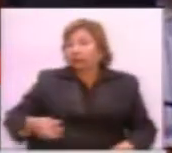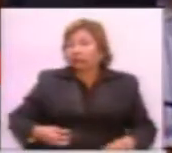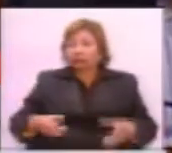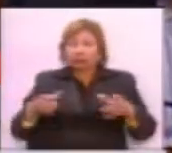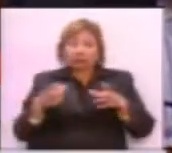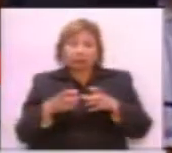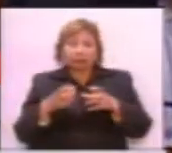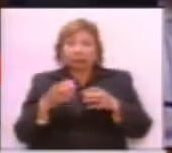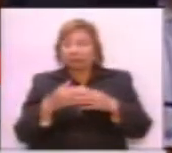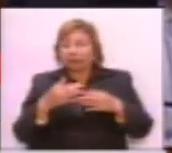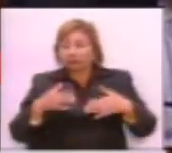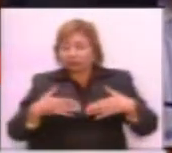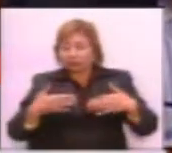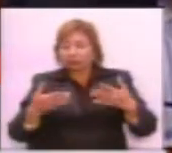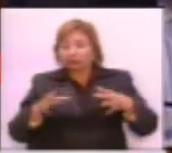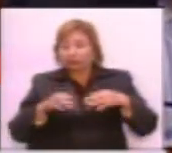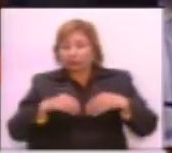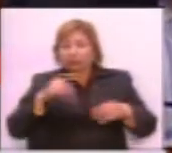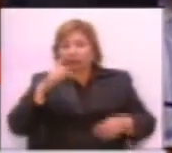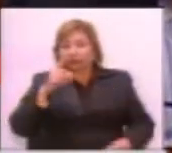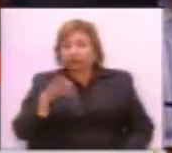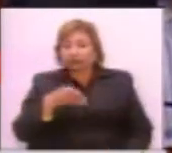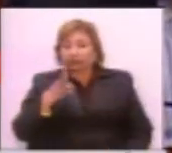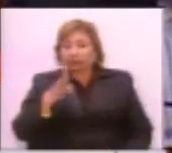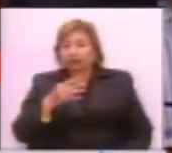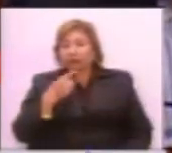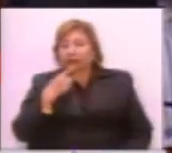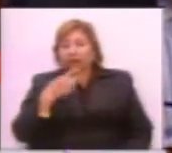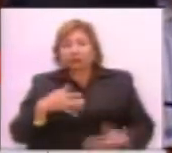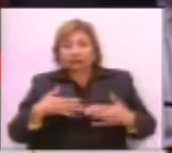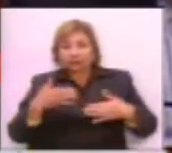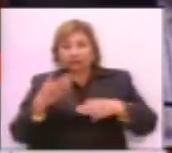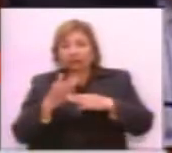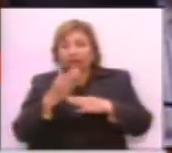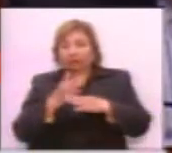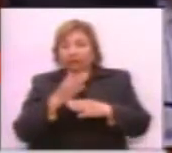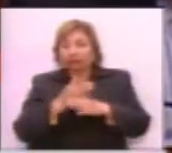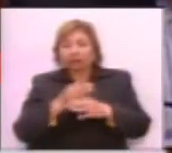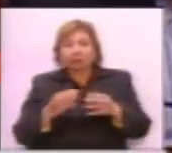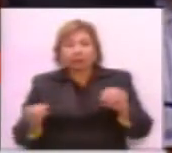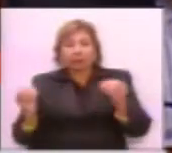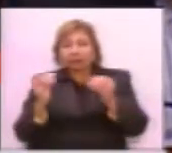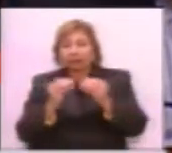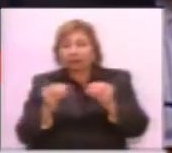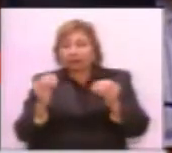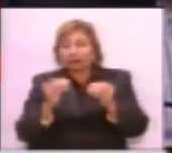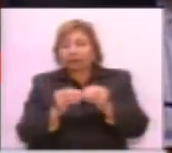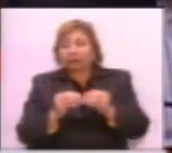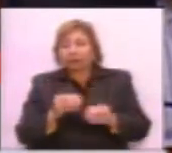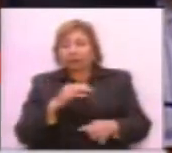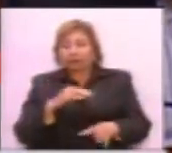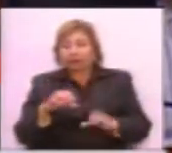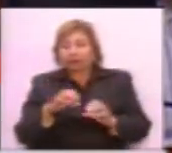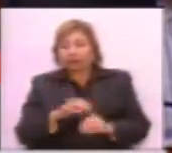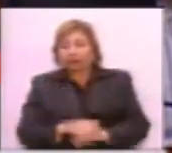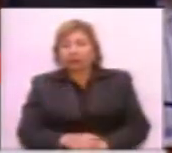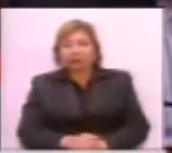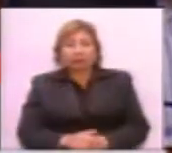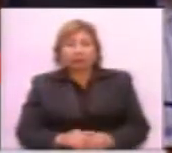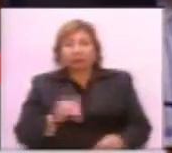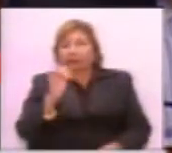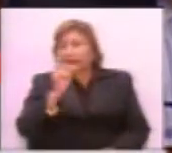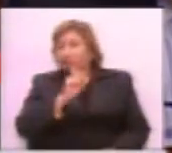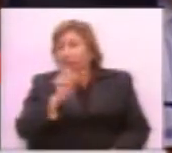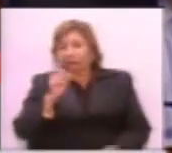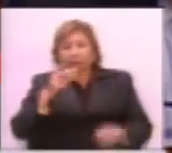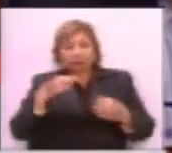Constitución pueda aceptar ese cuarto intermedio. Creo que se puede mejorar sustantivamente el dictamen y no